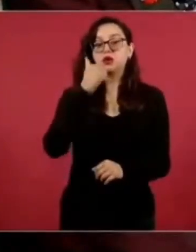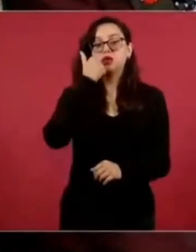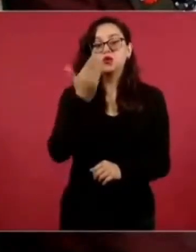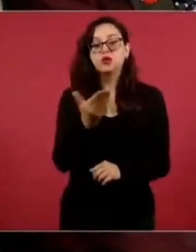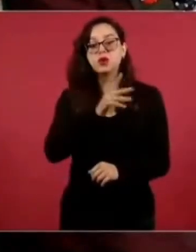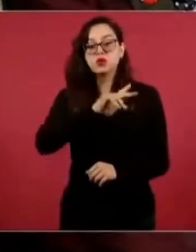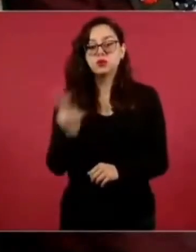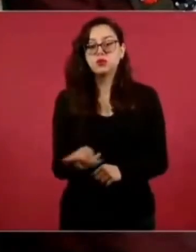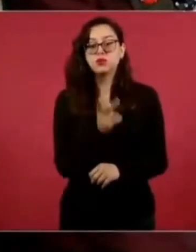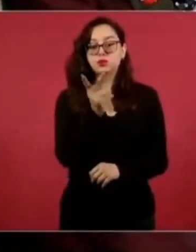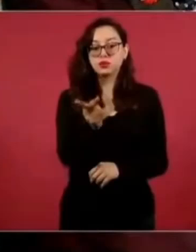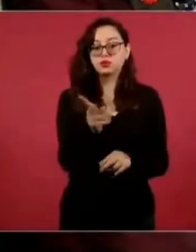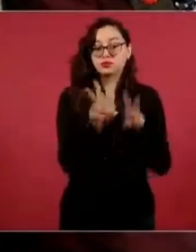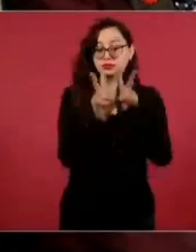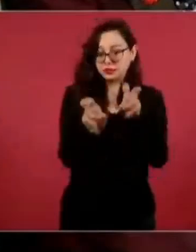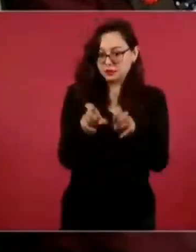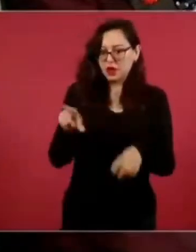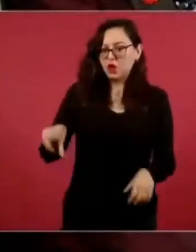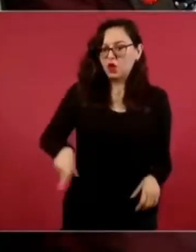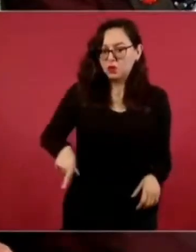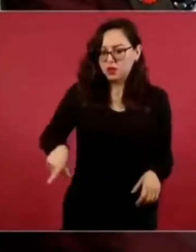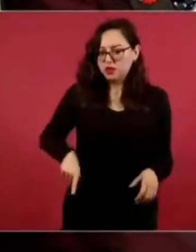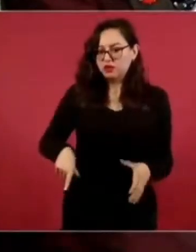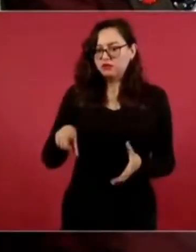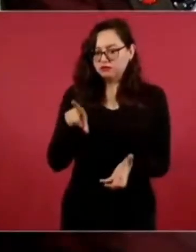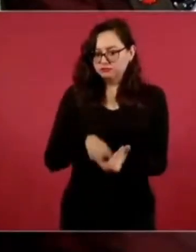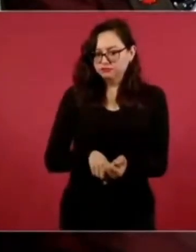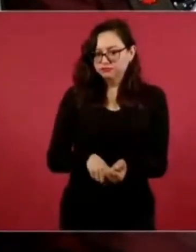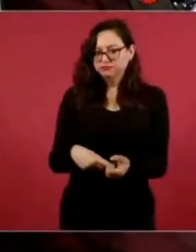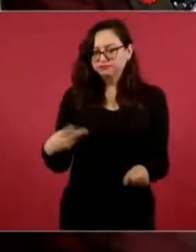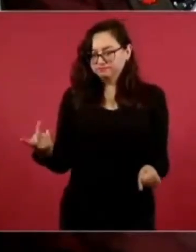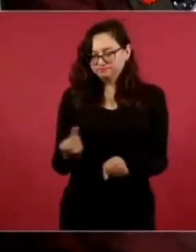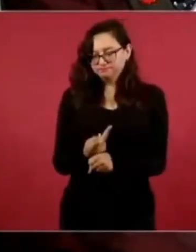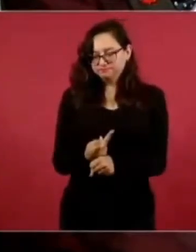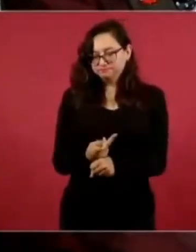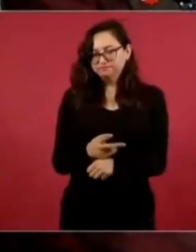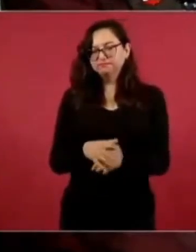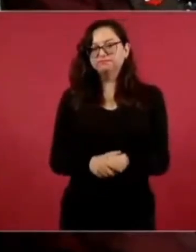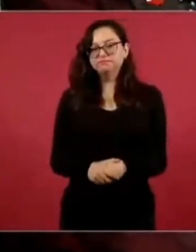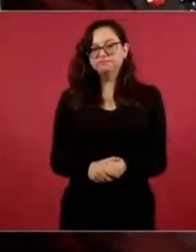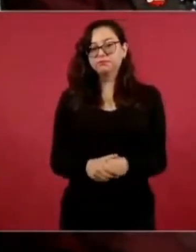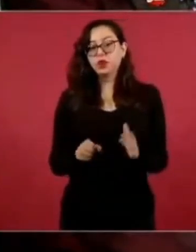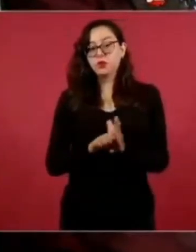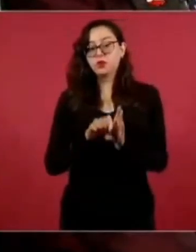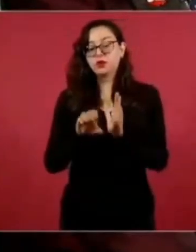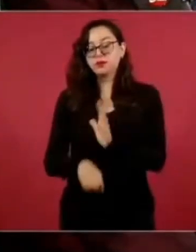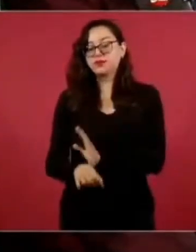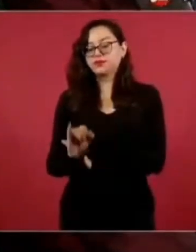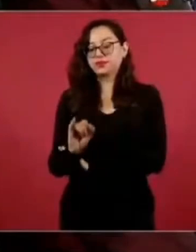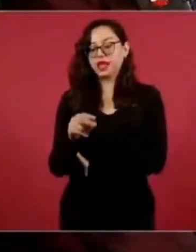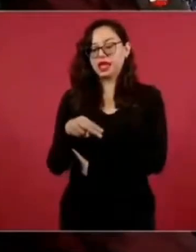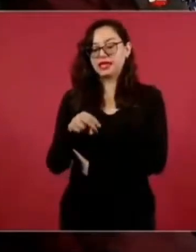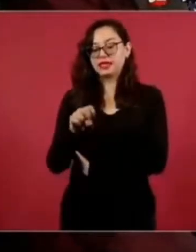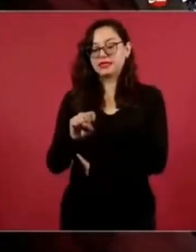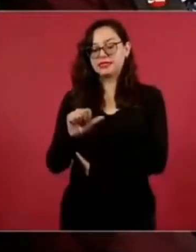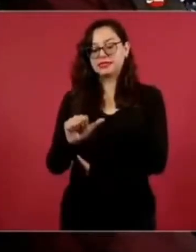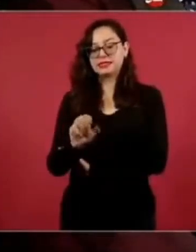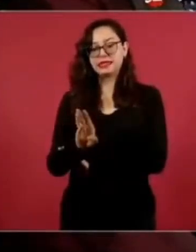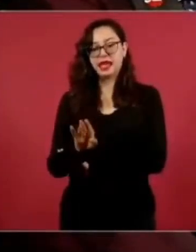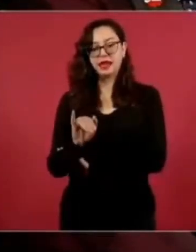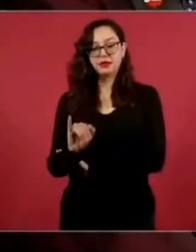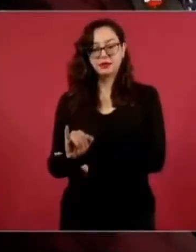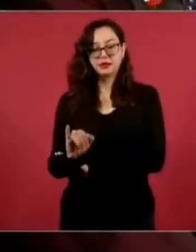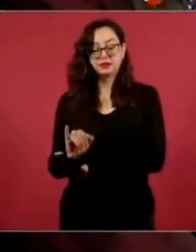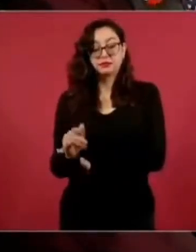que es la administración pública. No todos han sido el mismo caso. Tenemos el caso del INSABI, que pues tanto